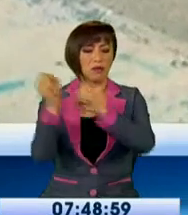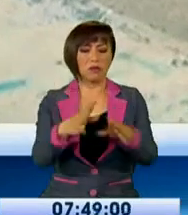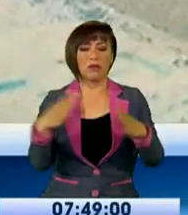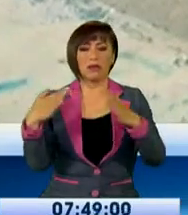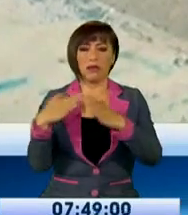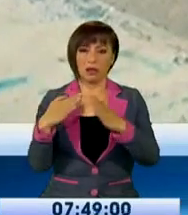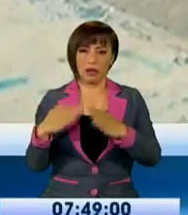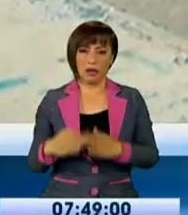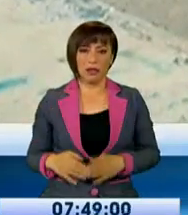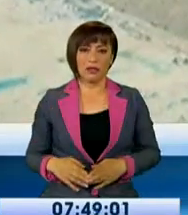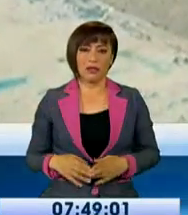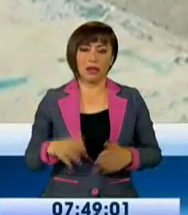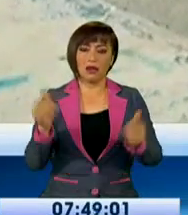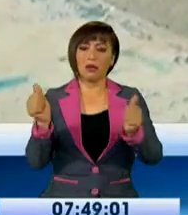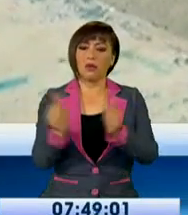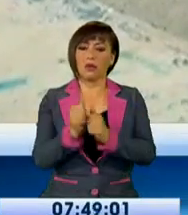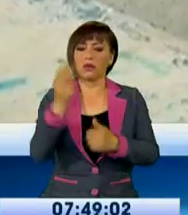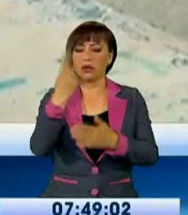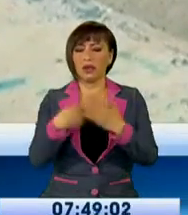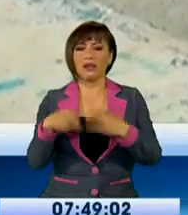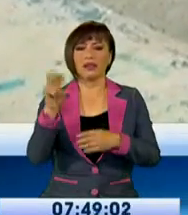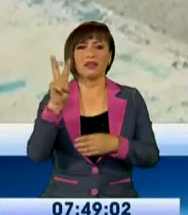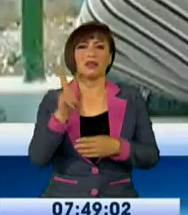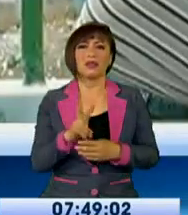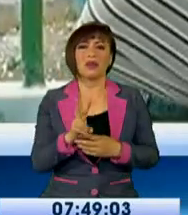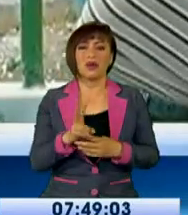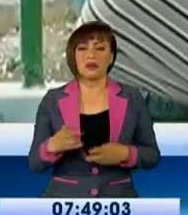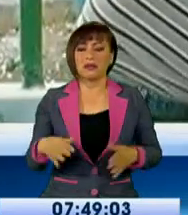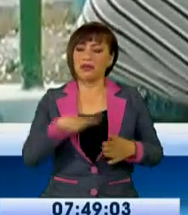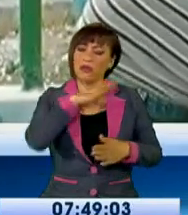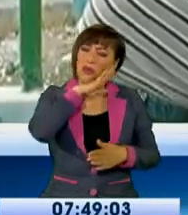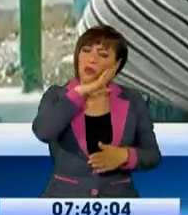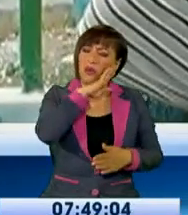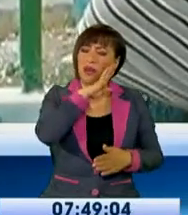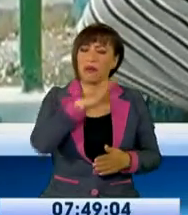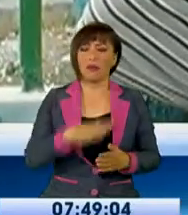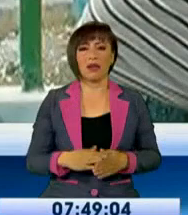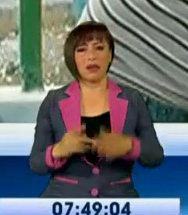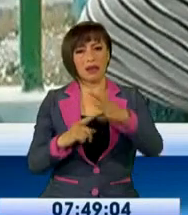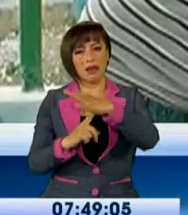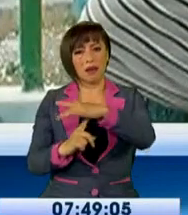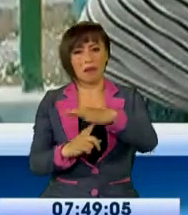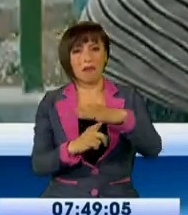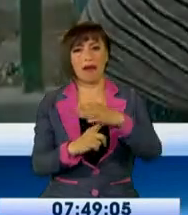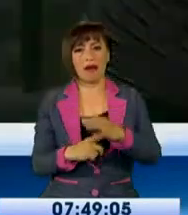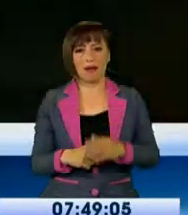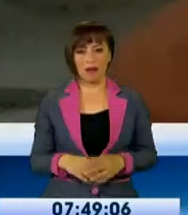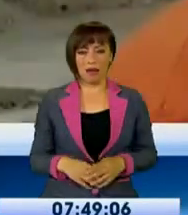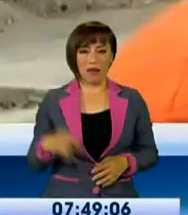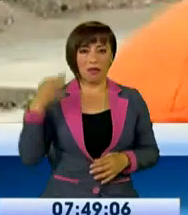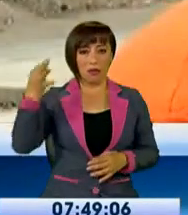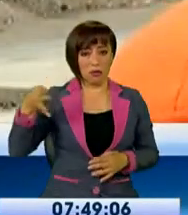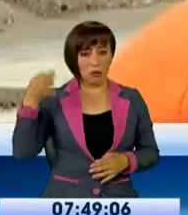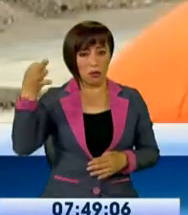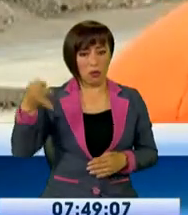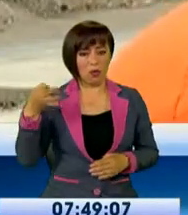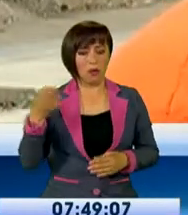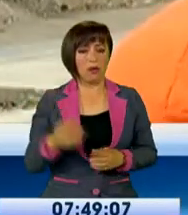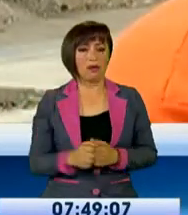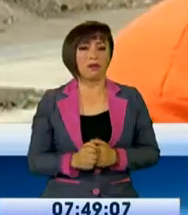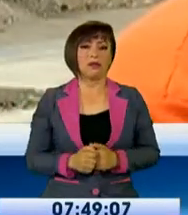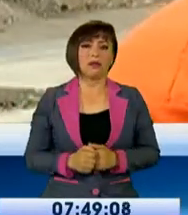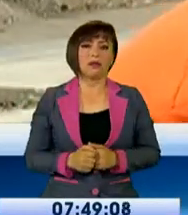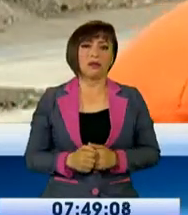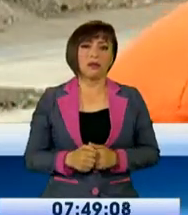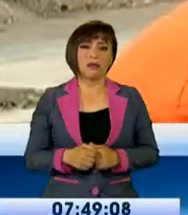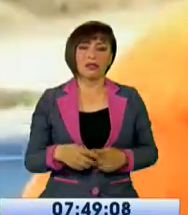día, ella junto a sus dos hijos pernoctaba en un parque del sector de la quinta etapa del recreo en Durán. Lo más que discutíamos